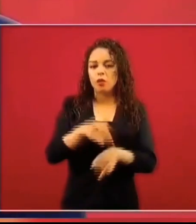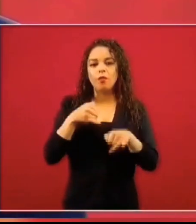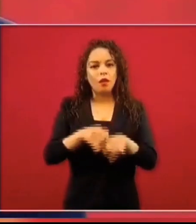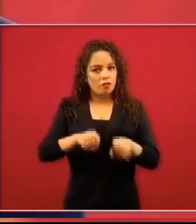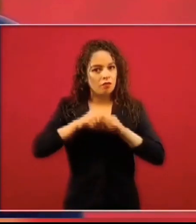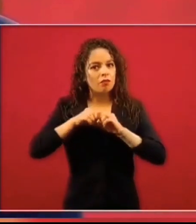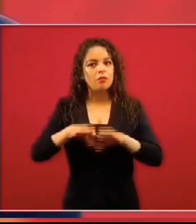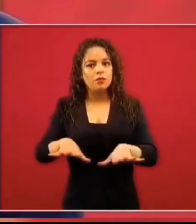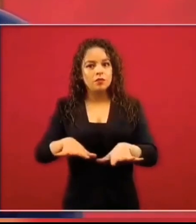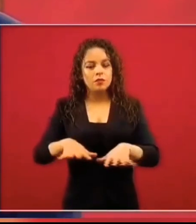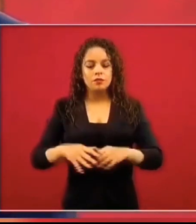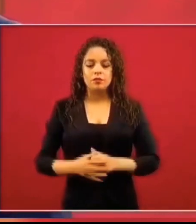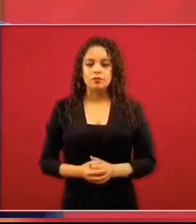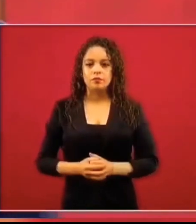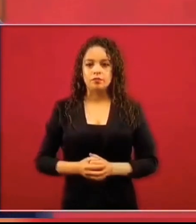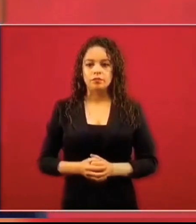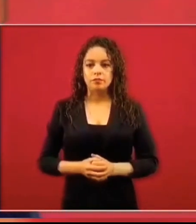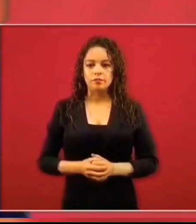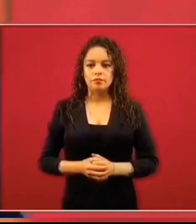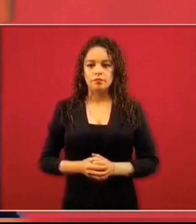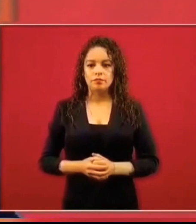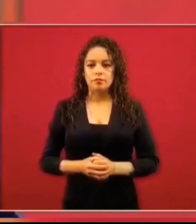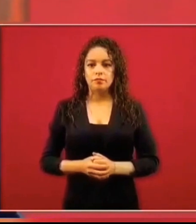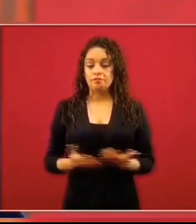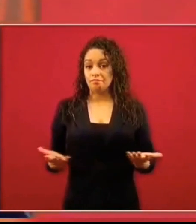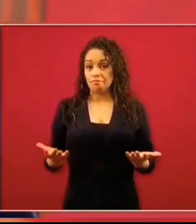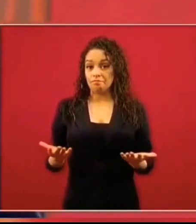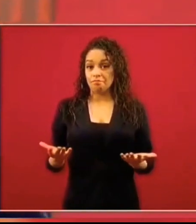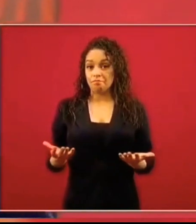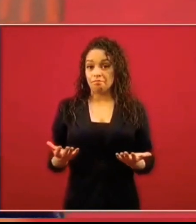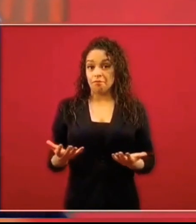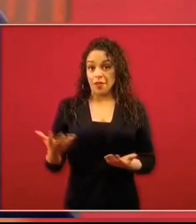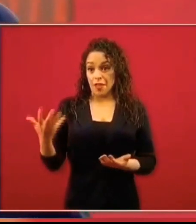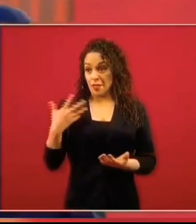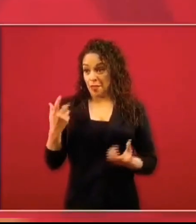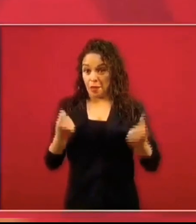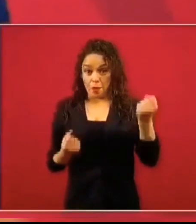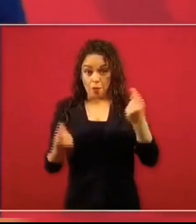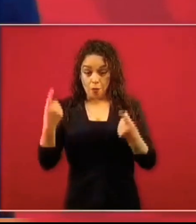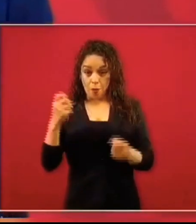Ahora tenemos, con todo y los bots y la